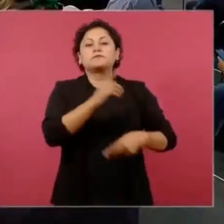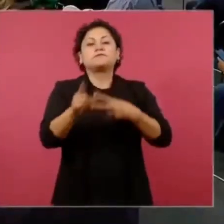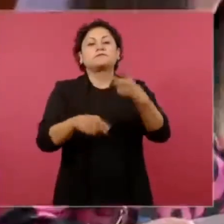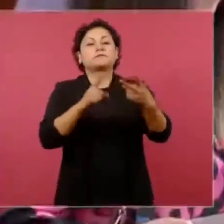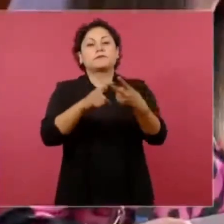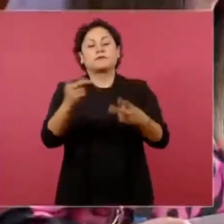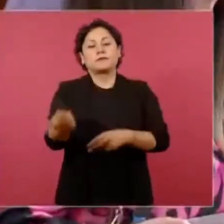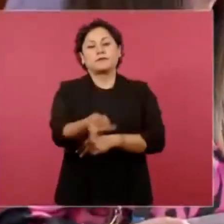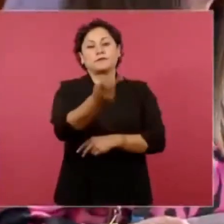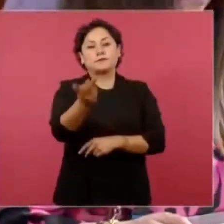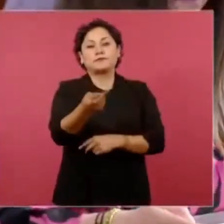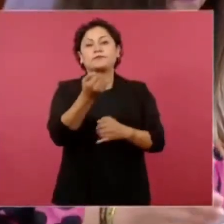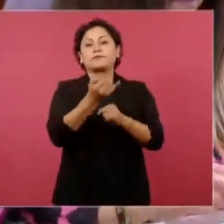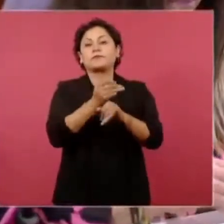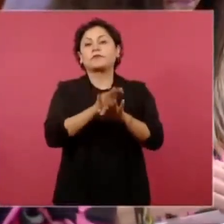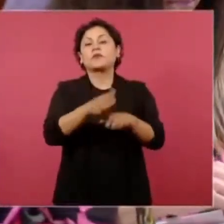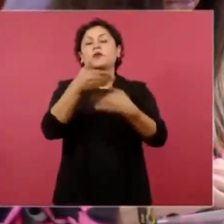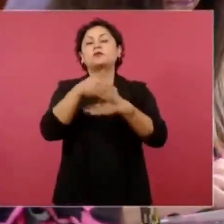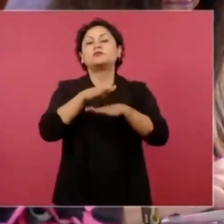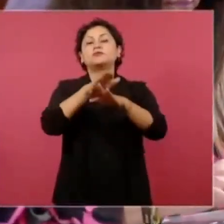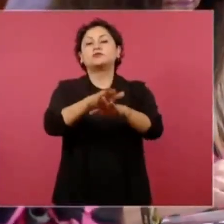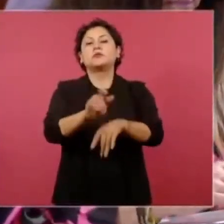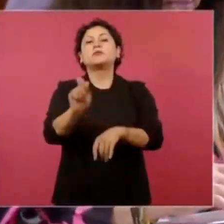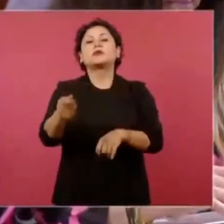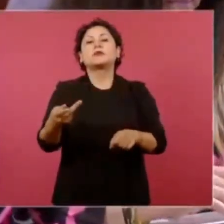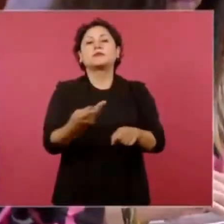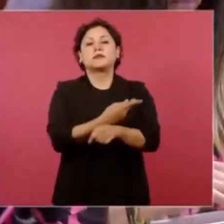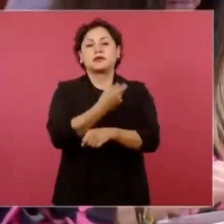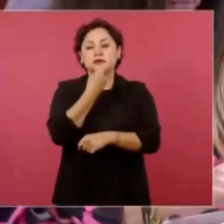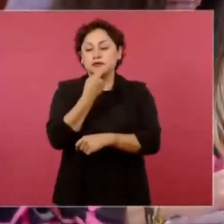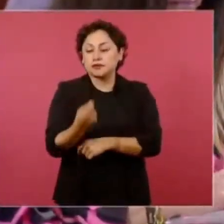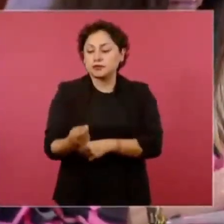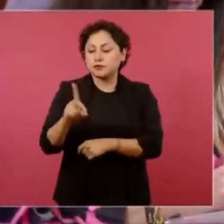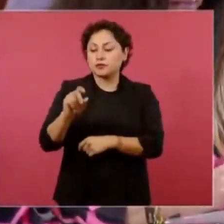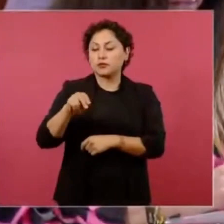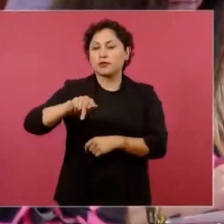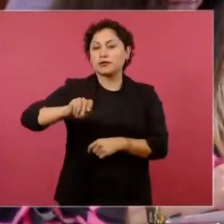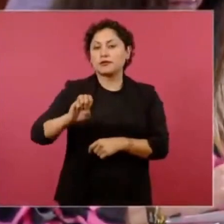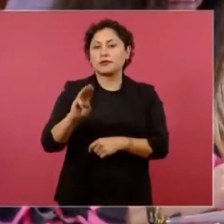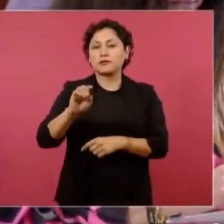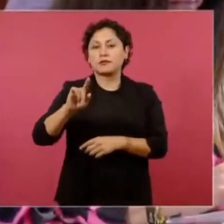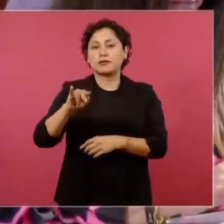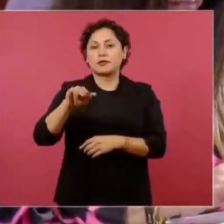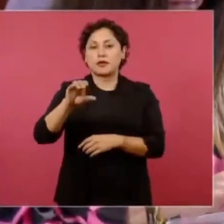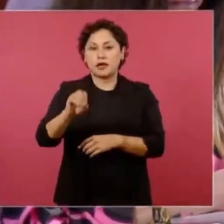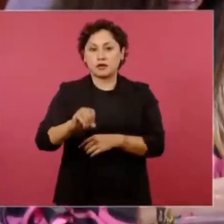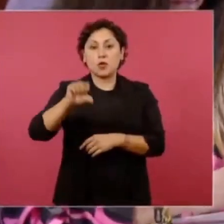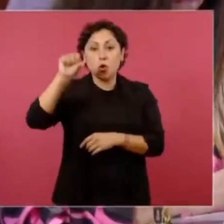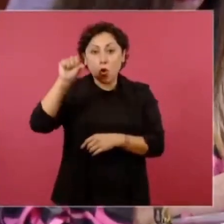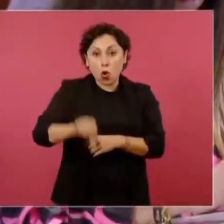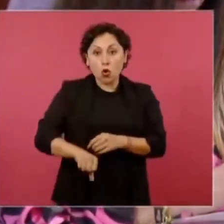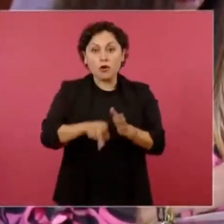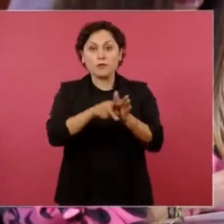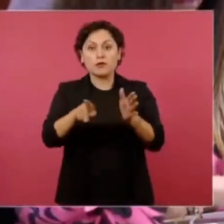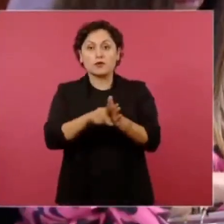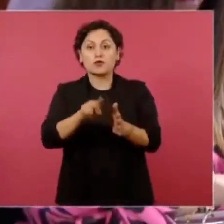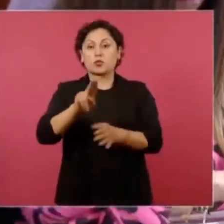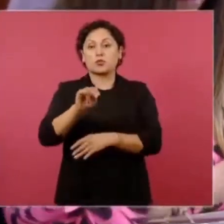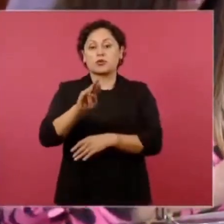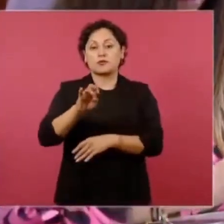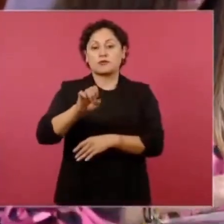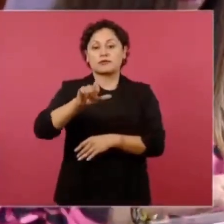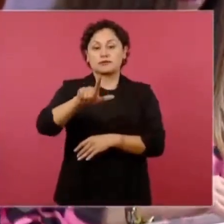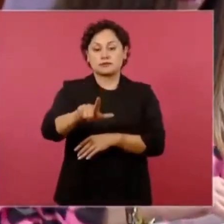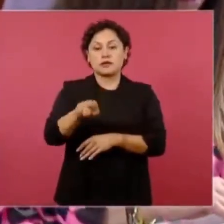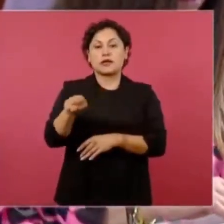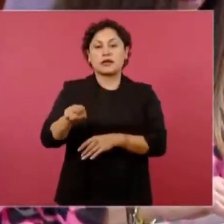preguntarle qué información tiene acerca de este caso del niño Dante Emiliano. Hoy se publica en el Universal que suman más